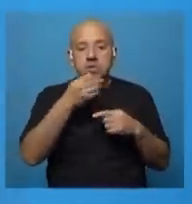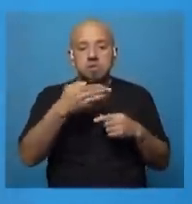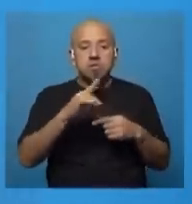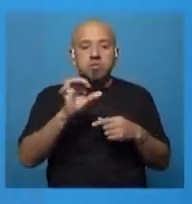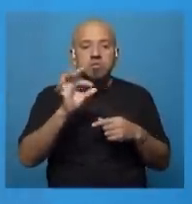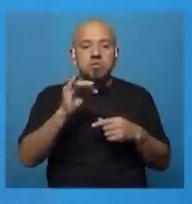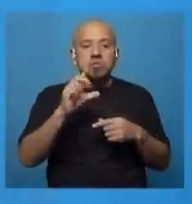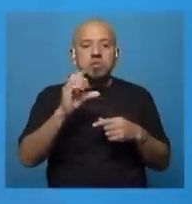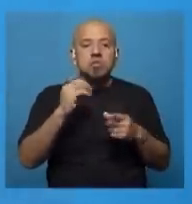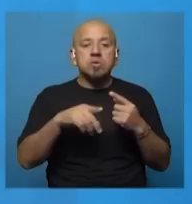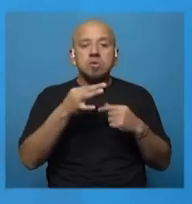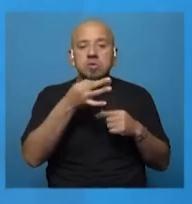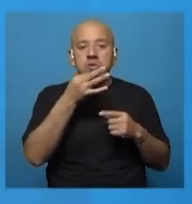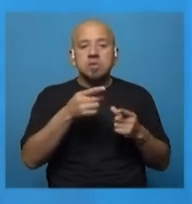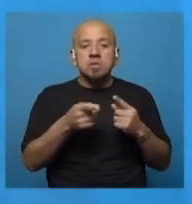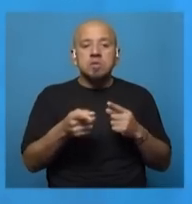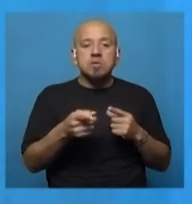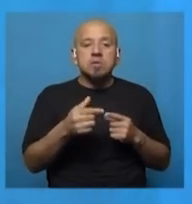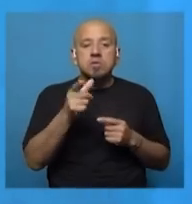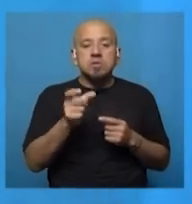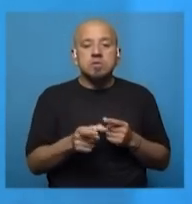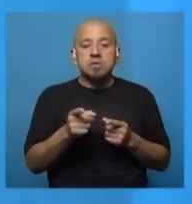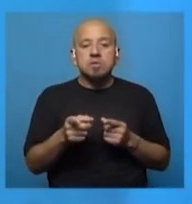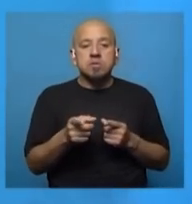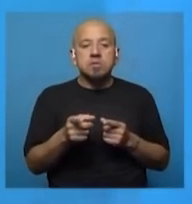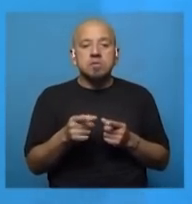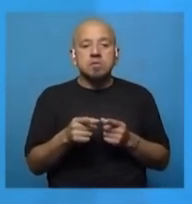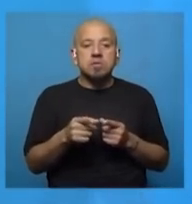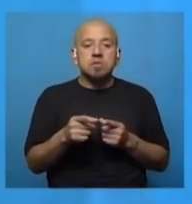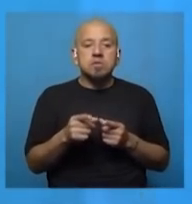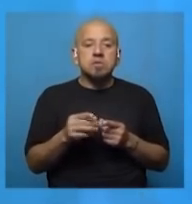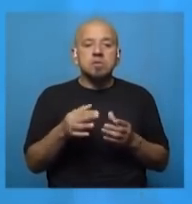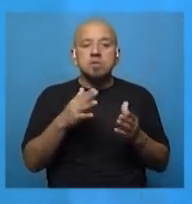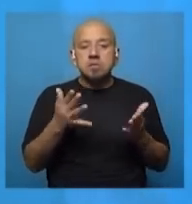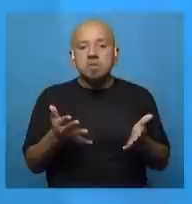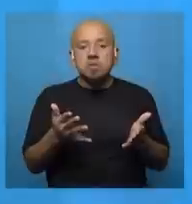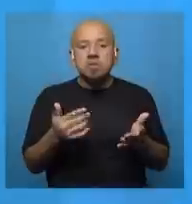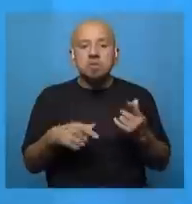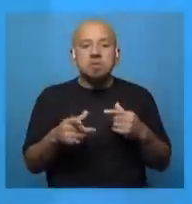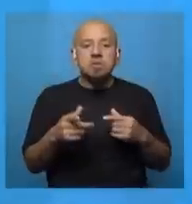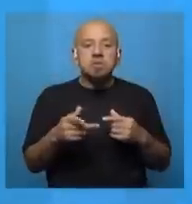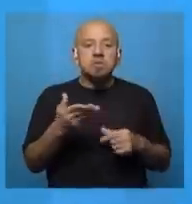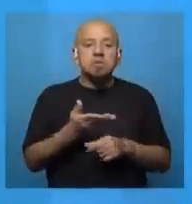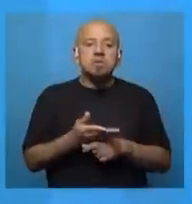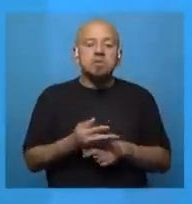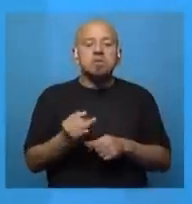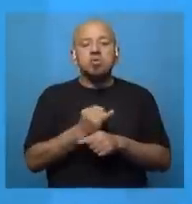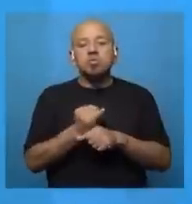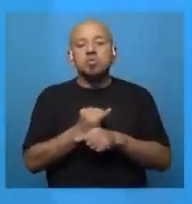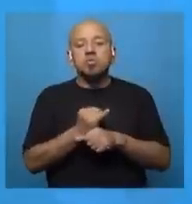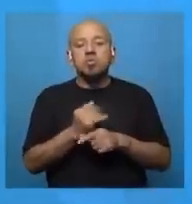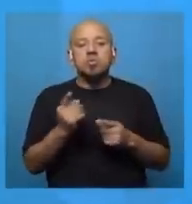en la interpelación refiriéndose a la persona que está allá en en emiratos como que era pedía instrucciones porque era una persona